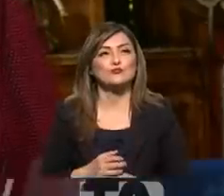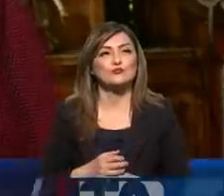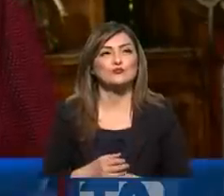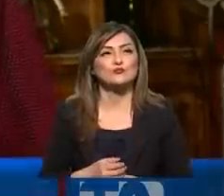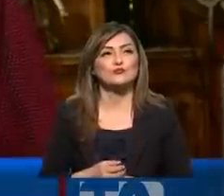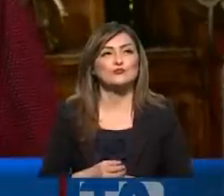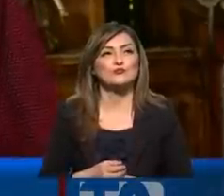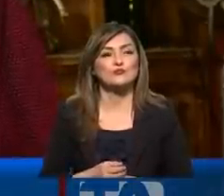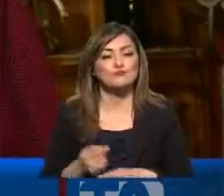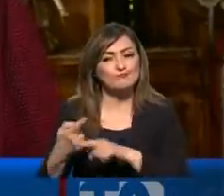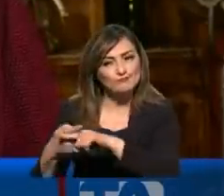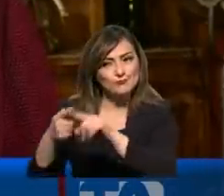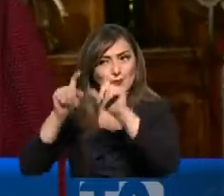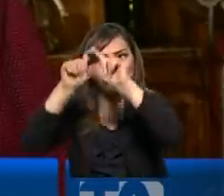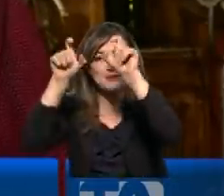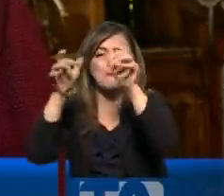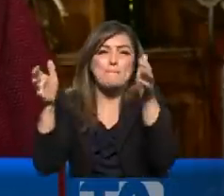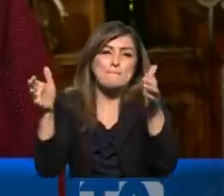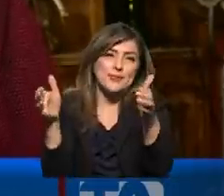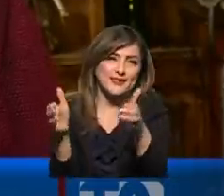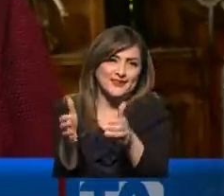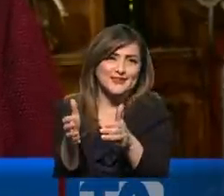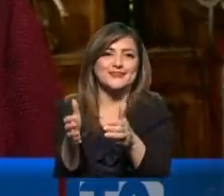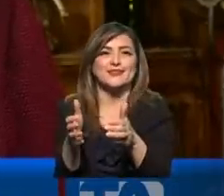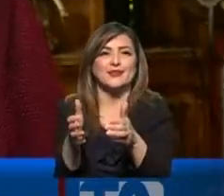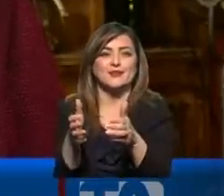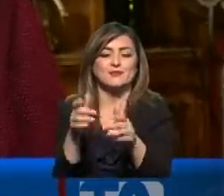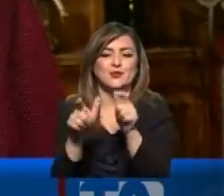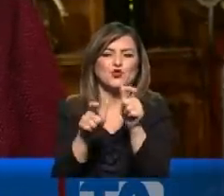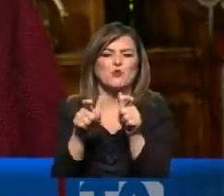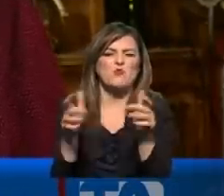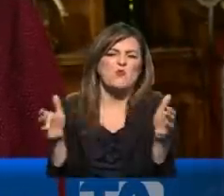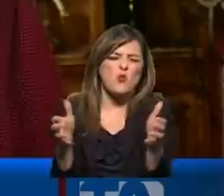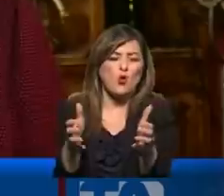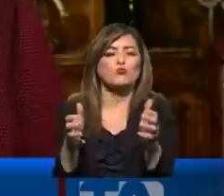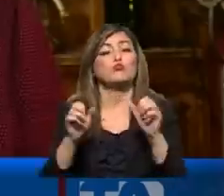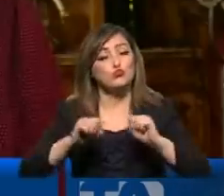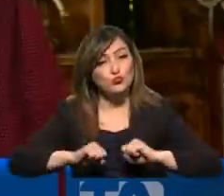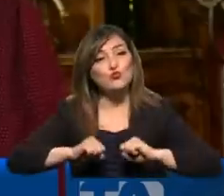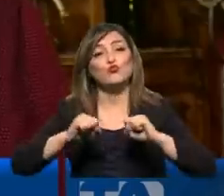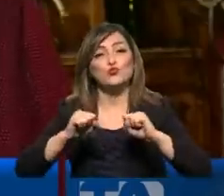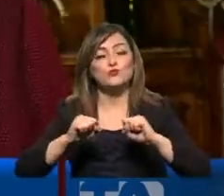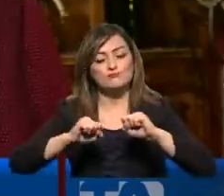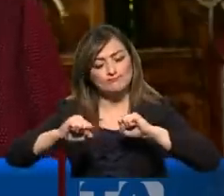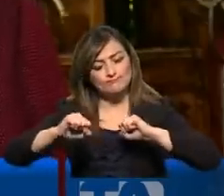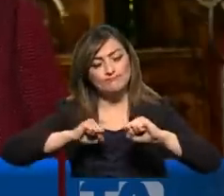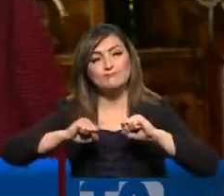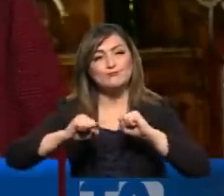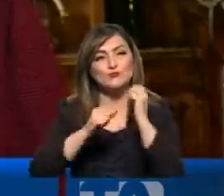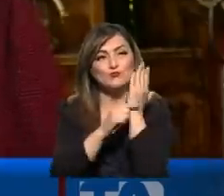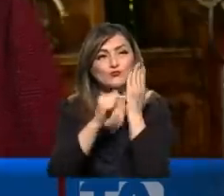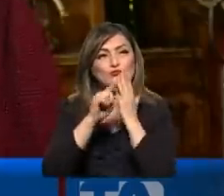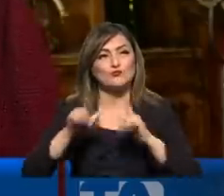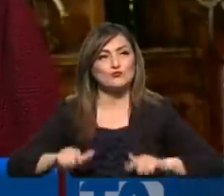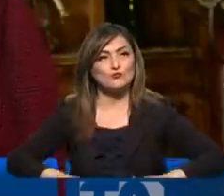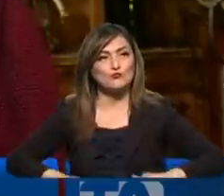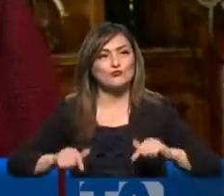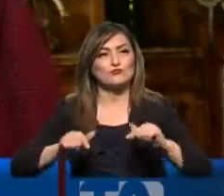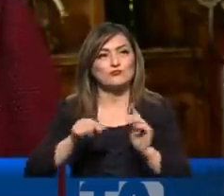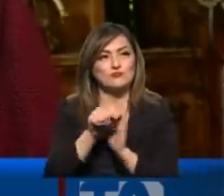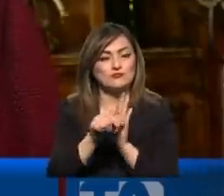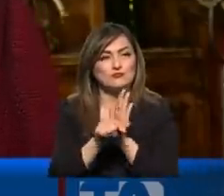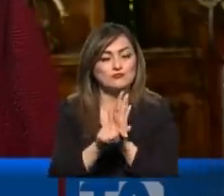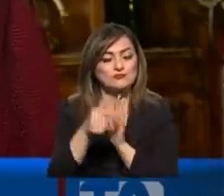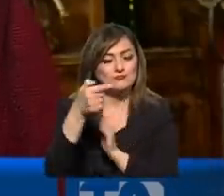que otras empresas que son más pequeñas, que no tienen el volumen de gente necesaria, pues hagan el trámite a través del ministerio. Pero son detalles